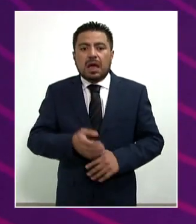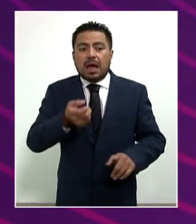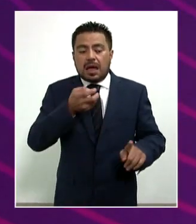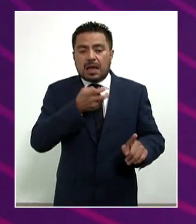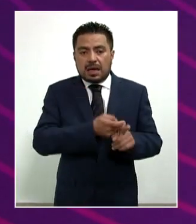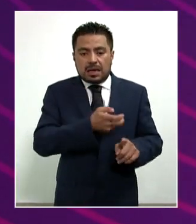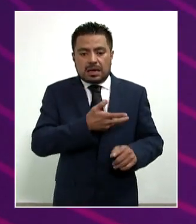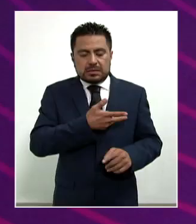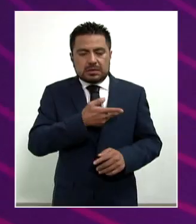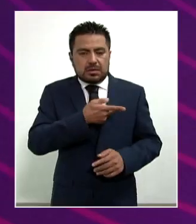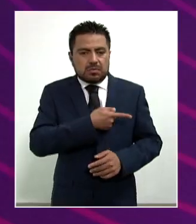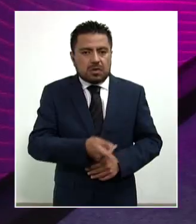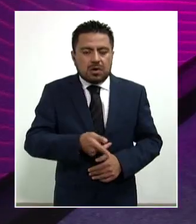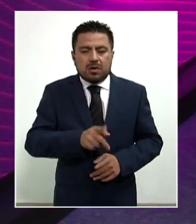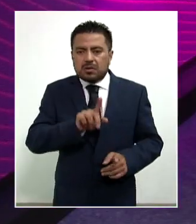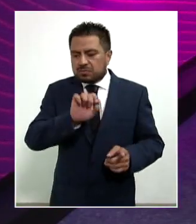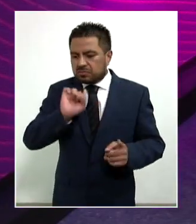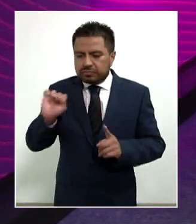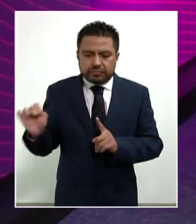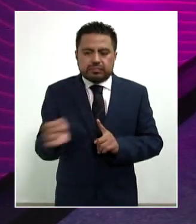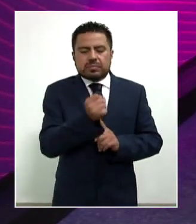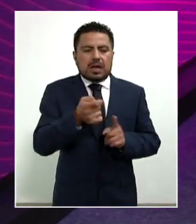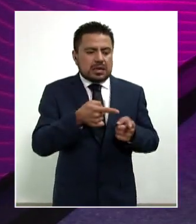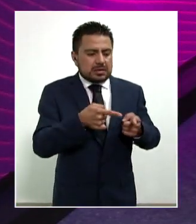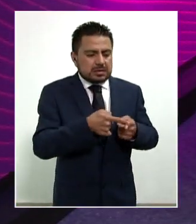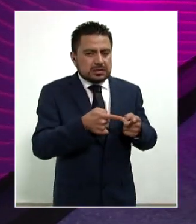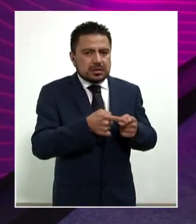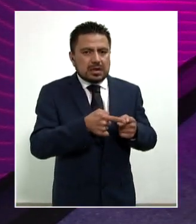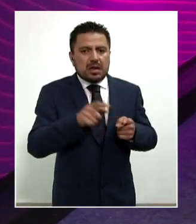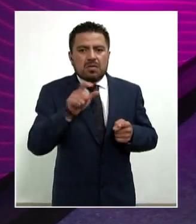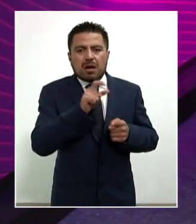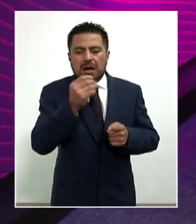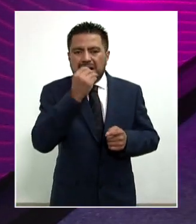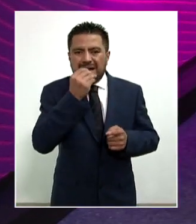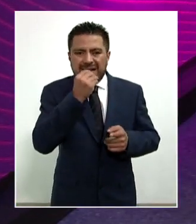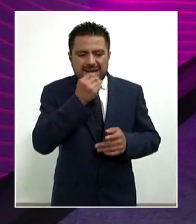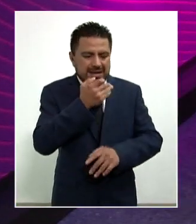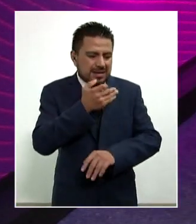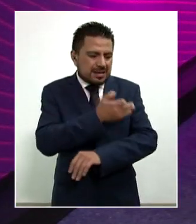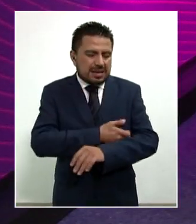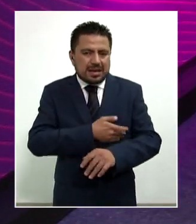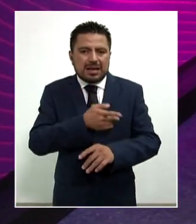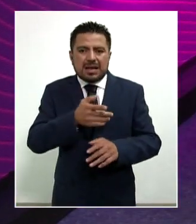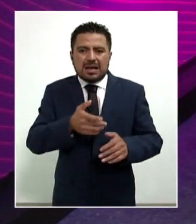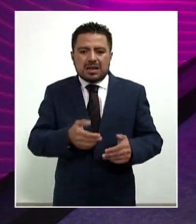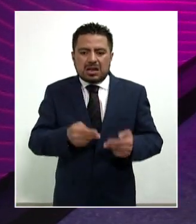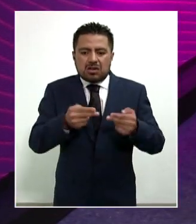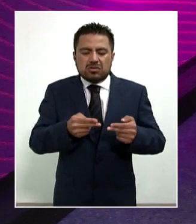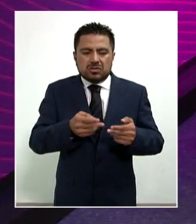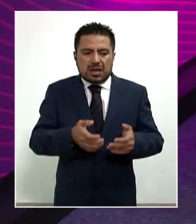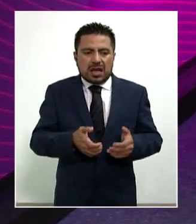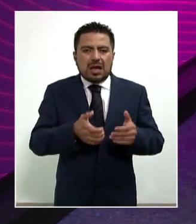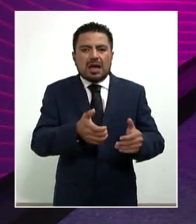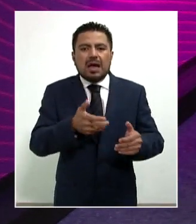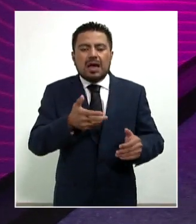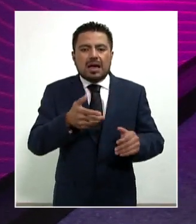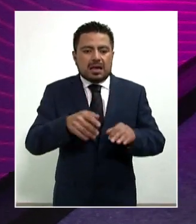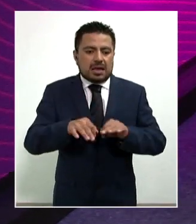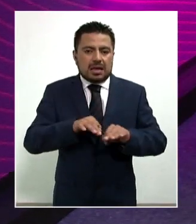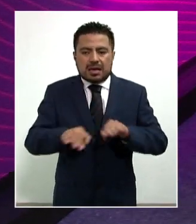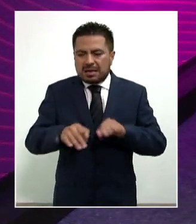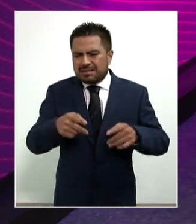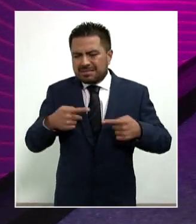Ahí están los pobres de México. Volteen a ver las esquinas, la gente a la hora de la comida, en los puestos ambulantes. Gente que